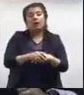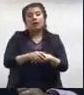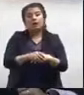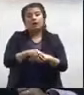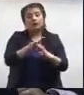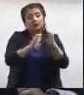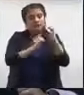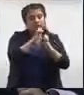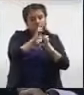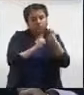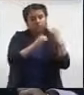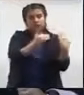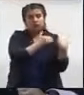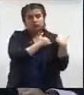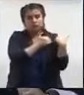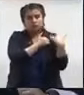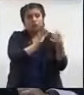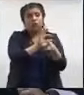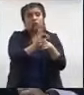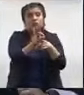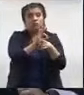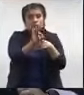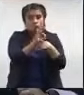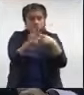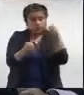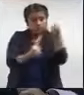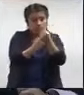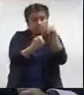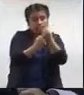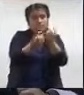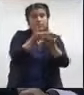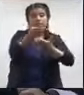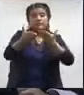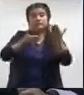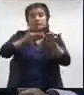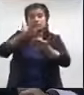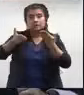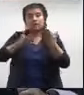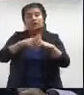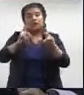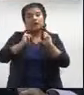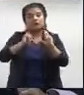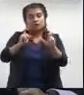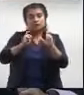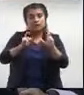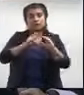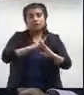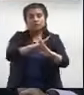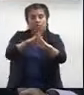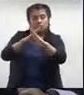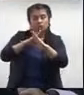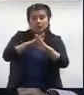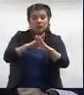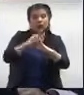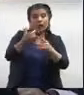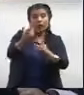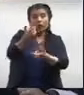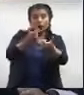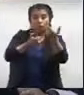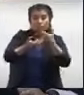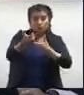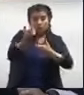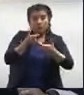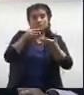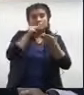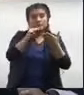las atribuciones de apoyo logístico, de servicios y mantenimiento, de seguridad, de compras y suministros